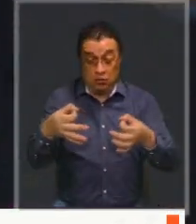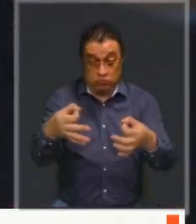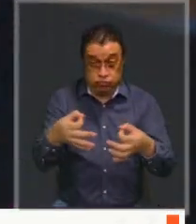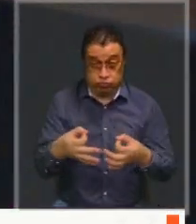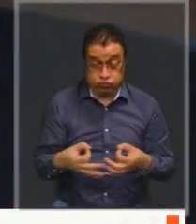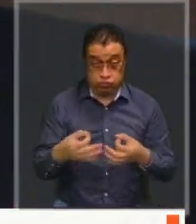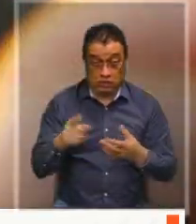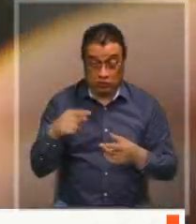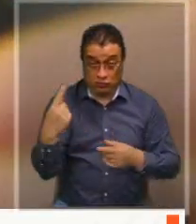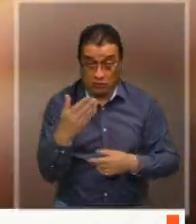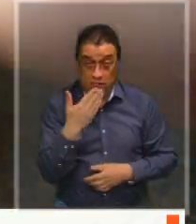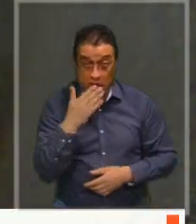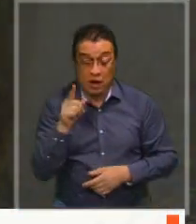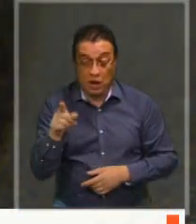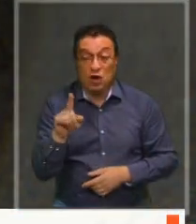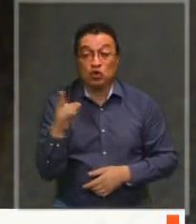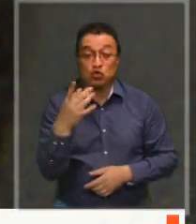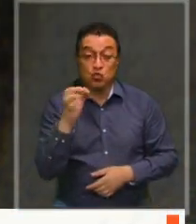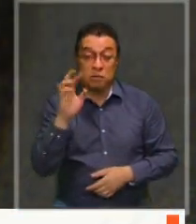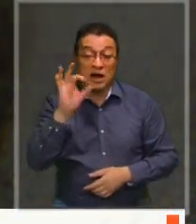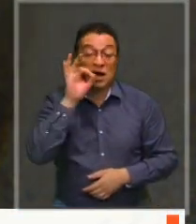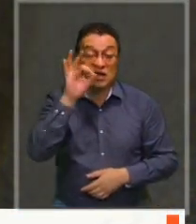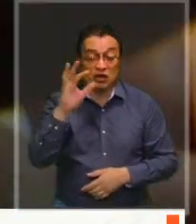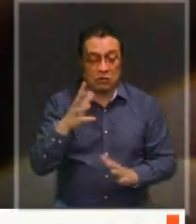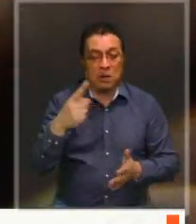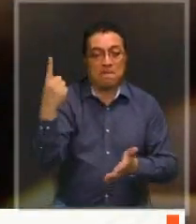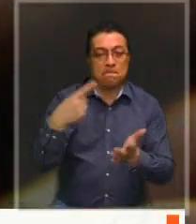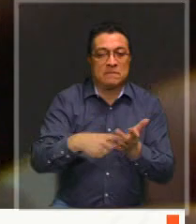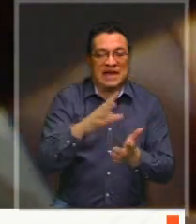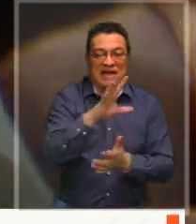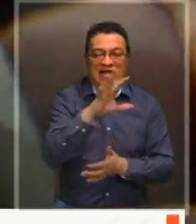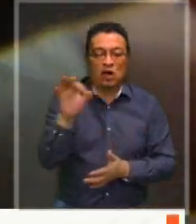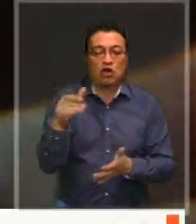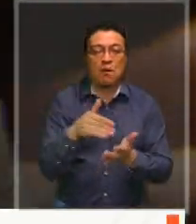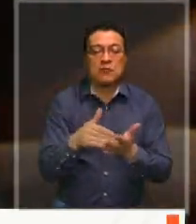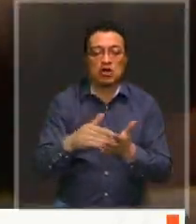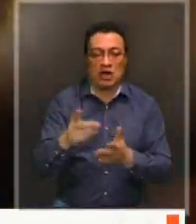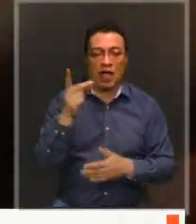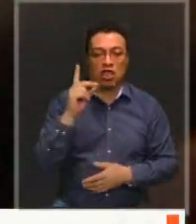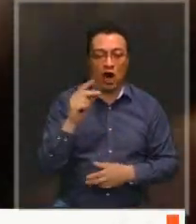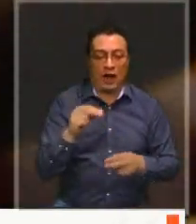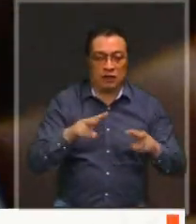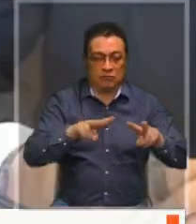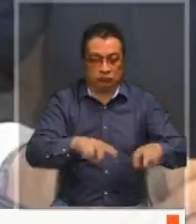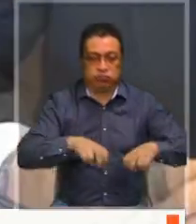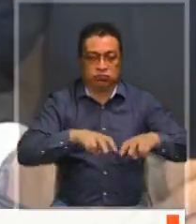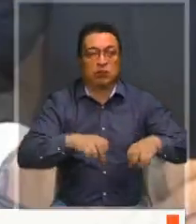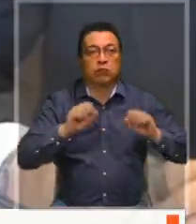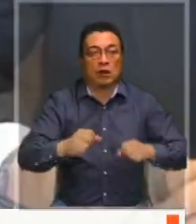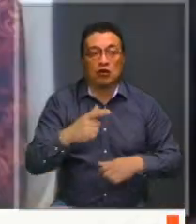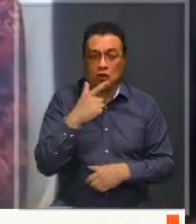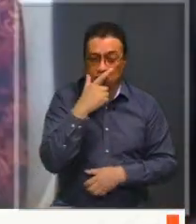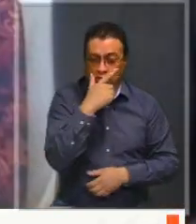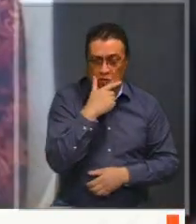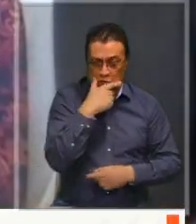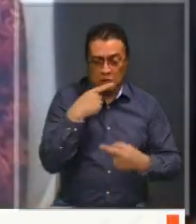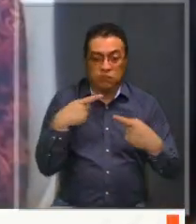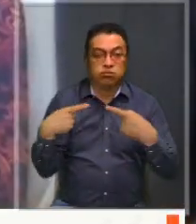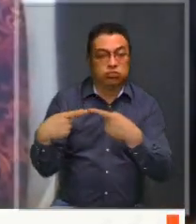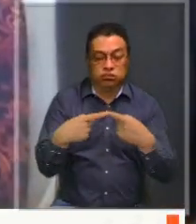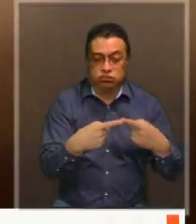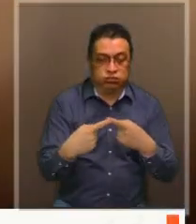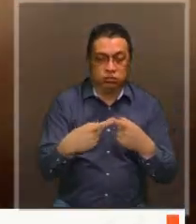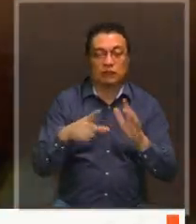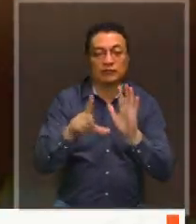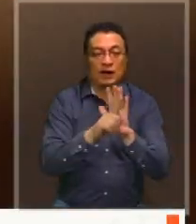al patrimonio o súper ricos recaudaría acerca de 1500 millones de dólares una estimación ha sido puesta en duda durante el debate legislativo